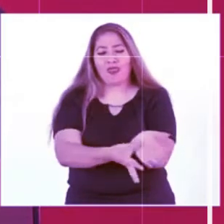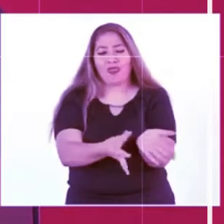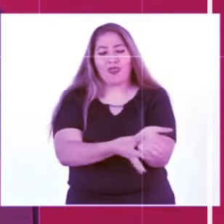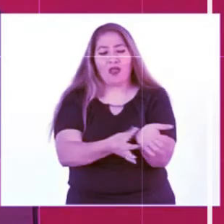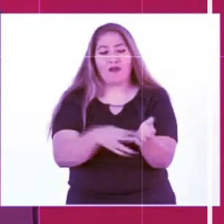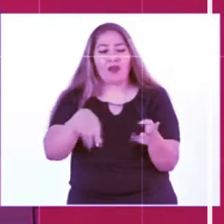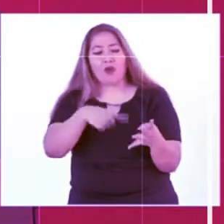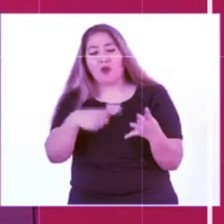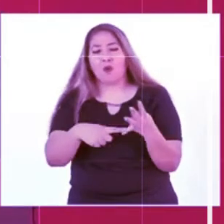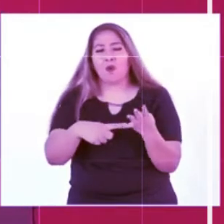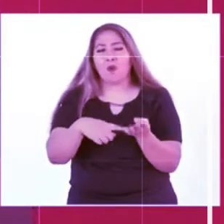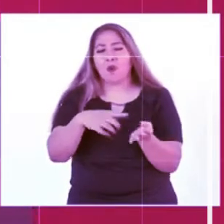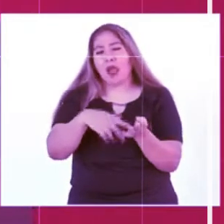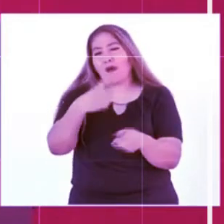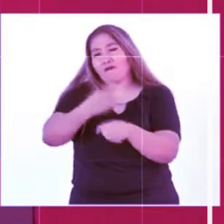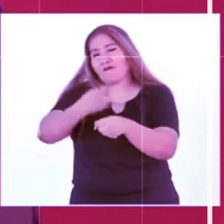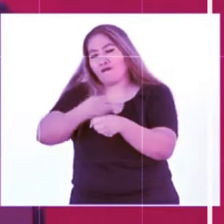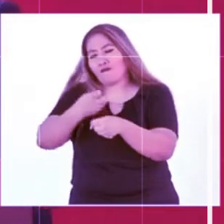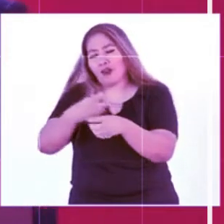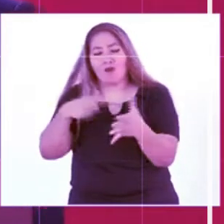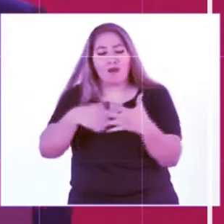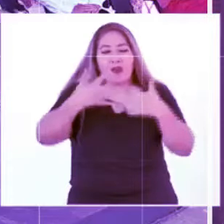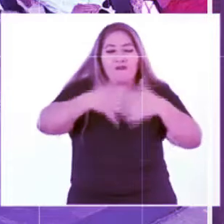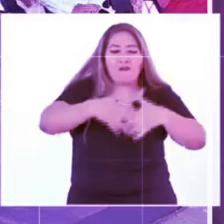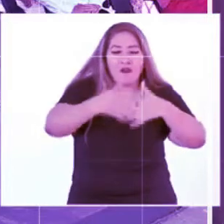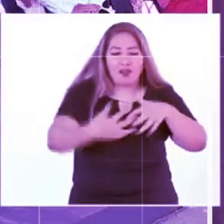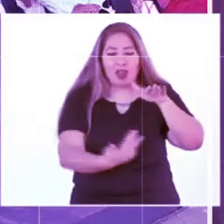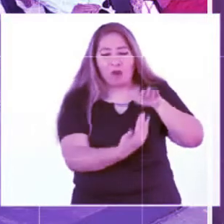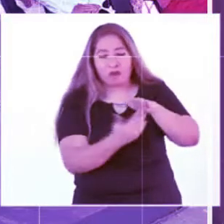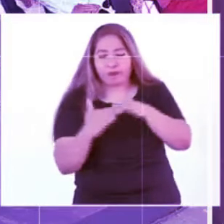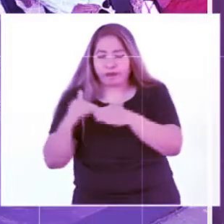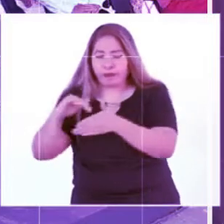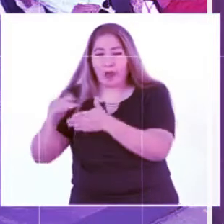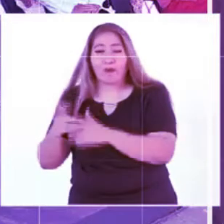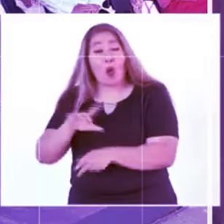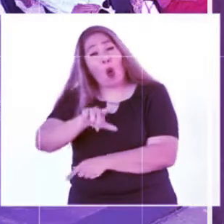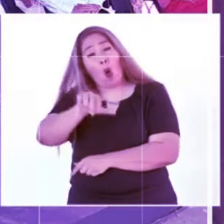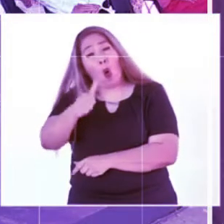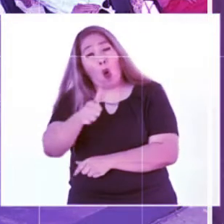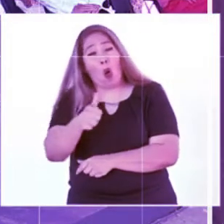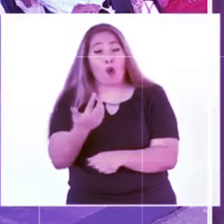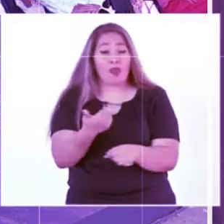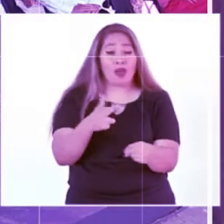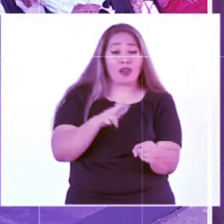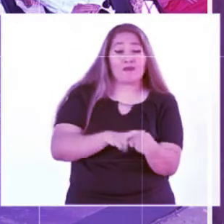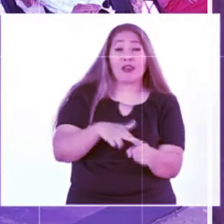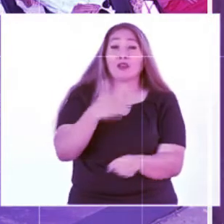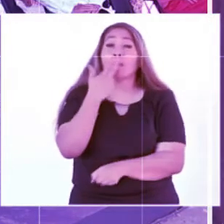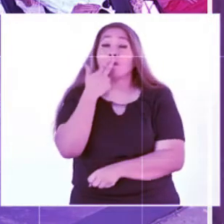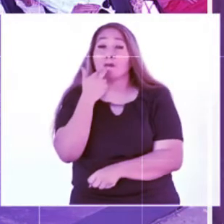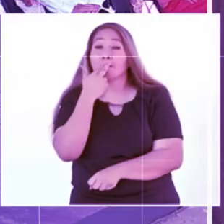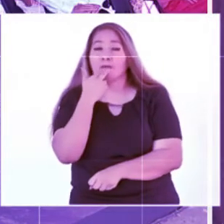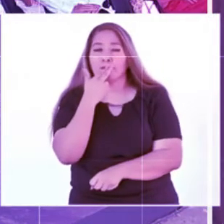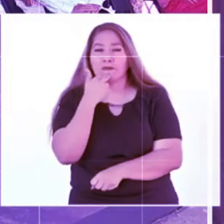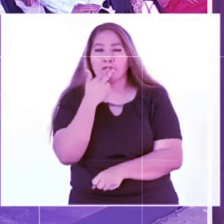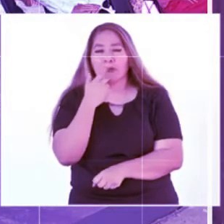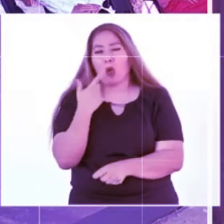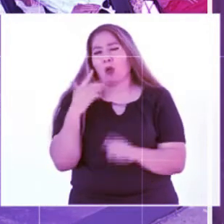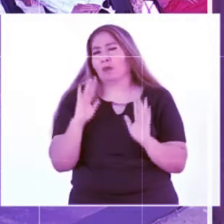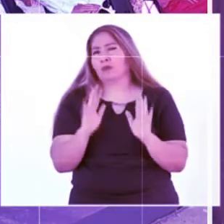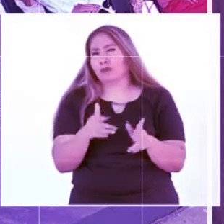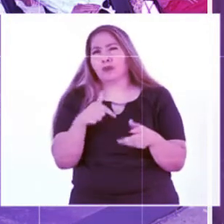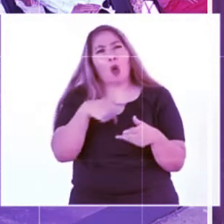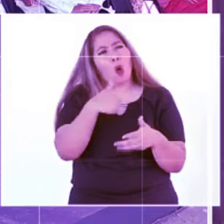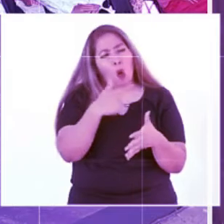una ladrillera, una fábrica de muebles y otra de refrescos y dulces. Estaba